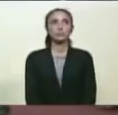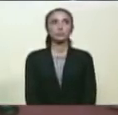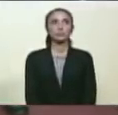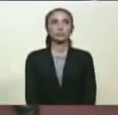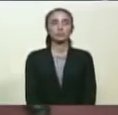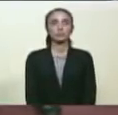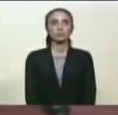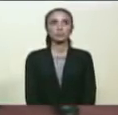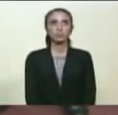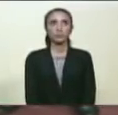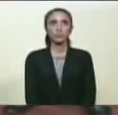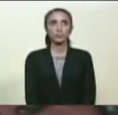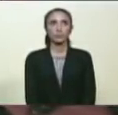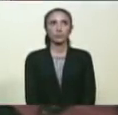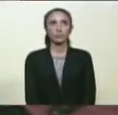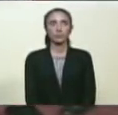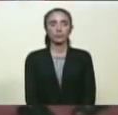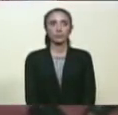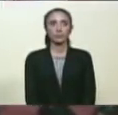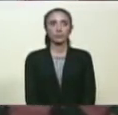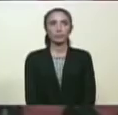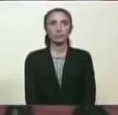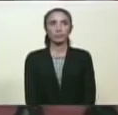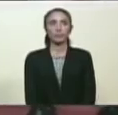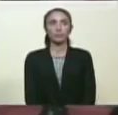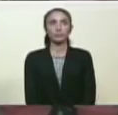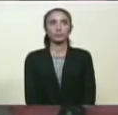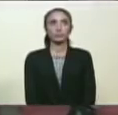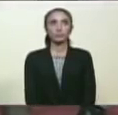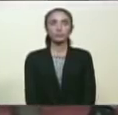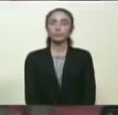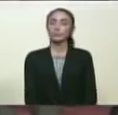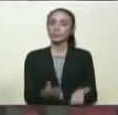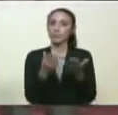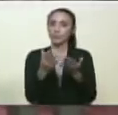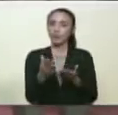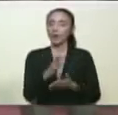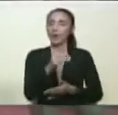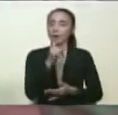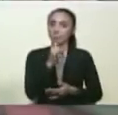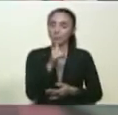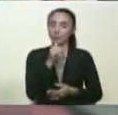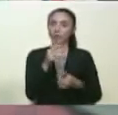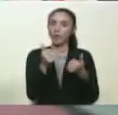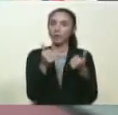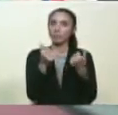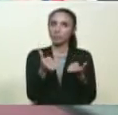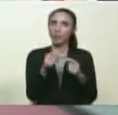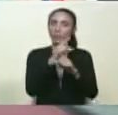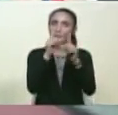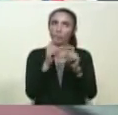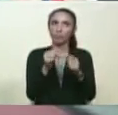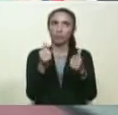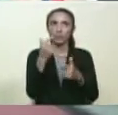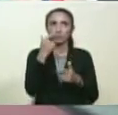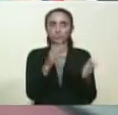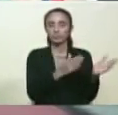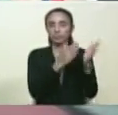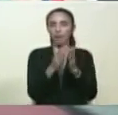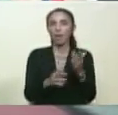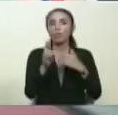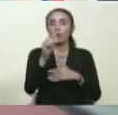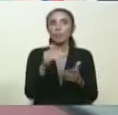De eso, correspondiente, Madeleine, con tu buena pregunta, serían